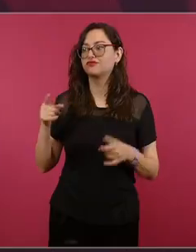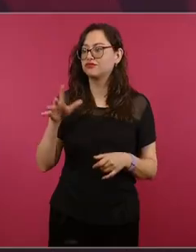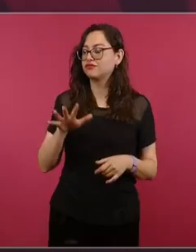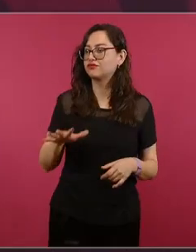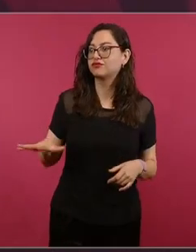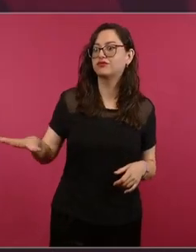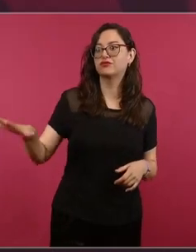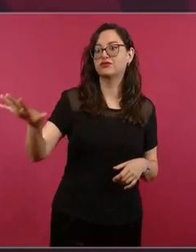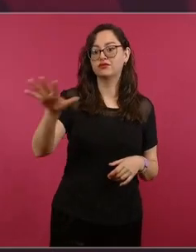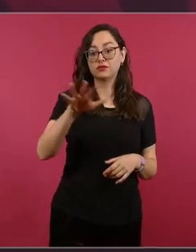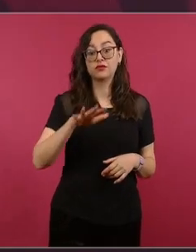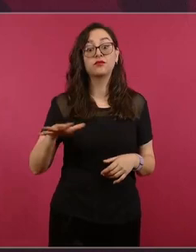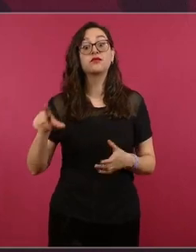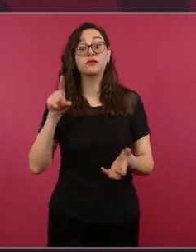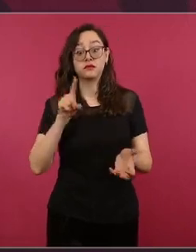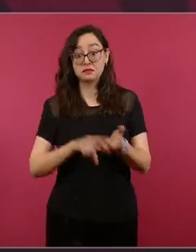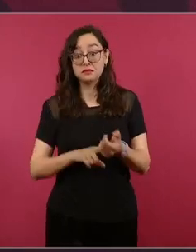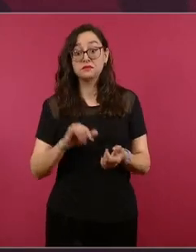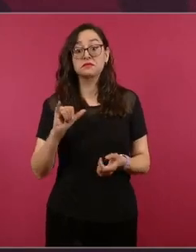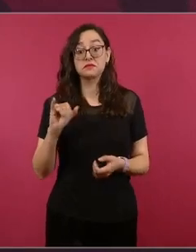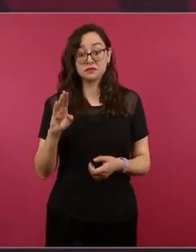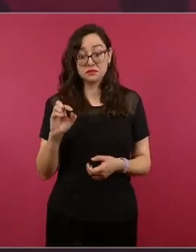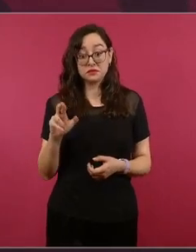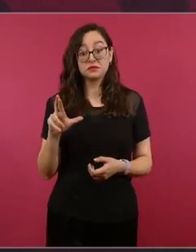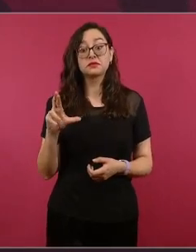de la Ibero.